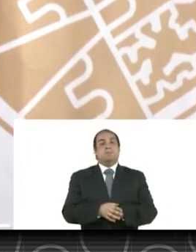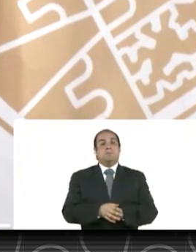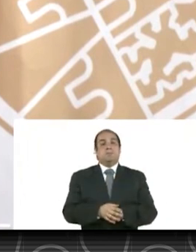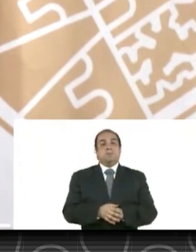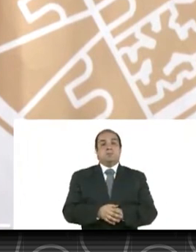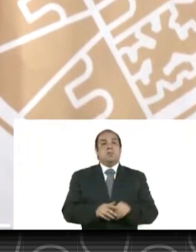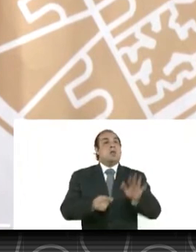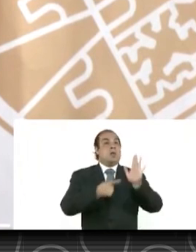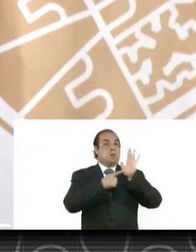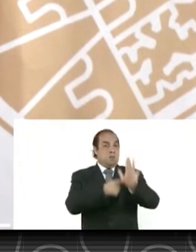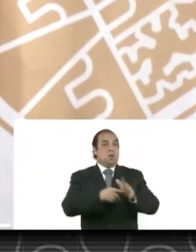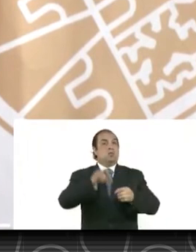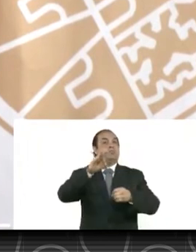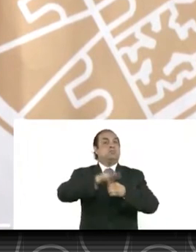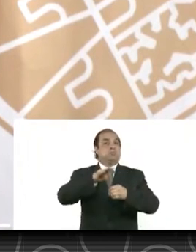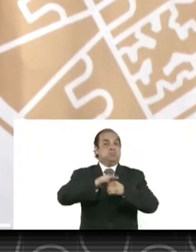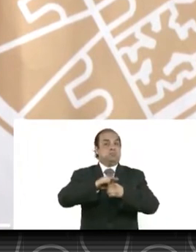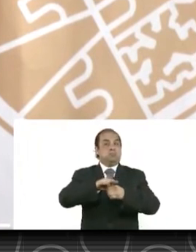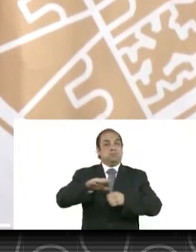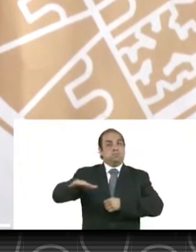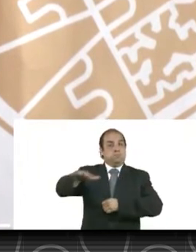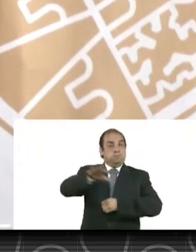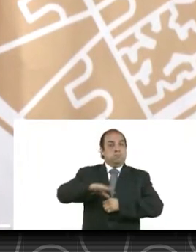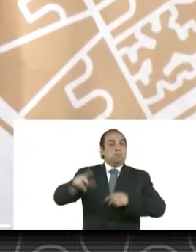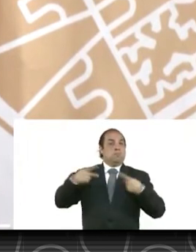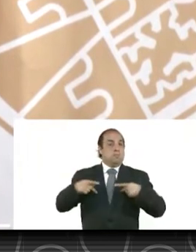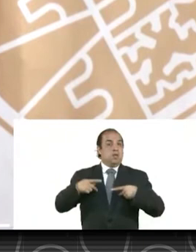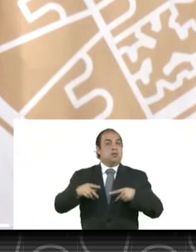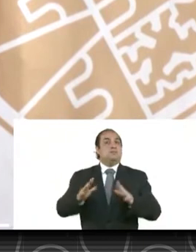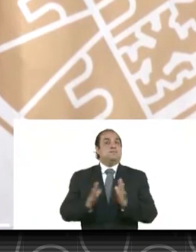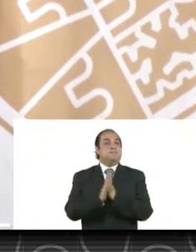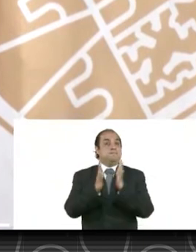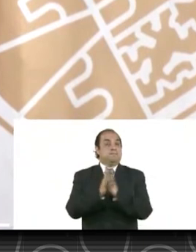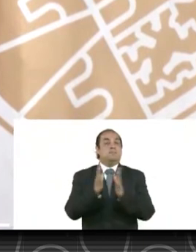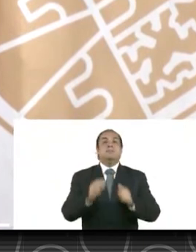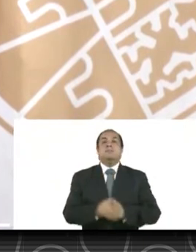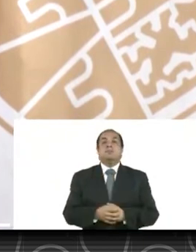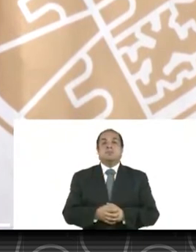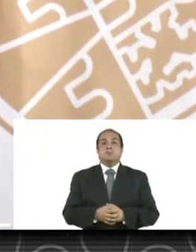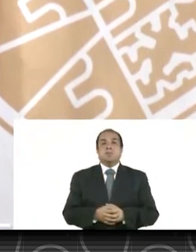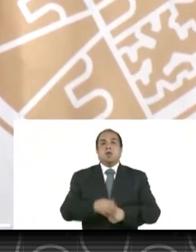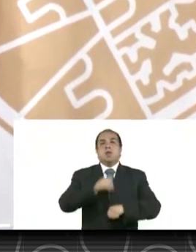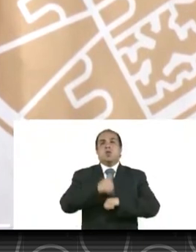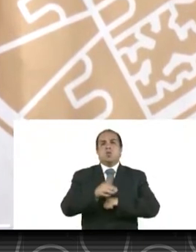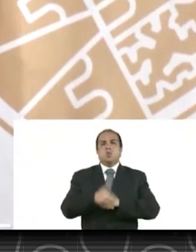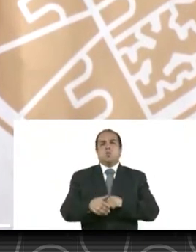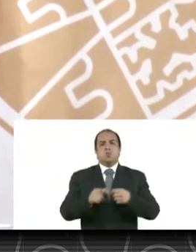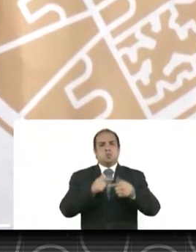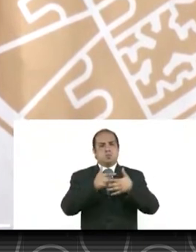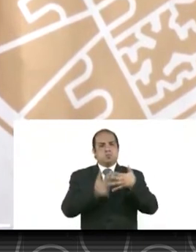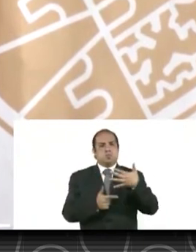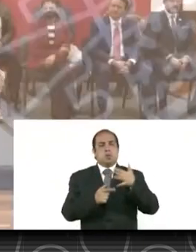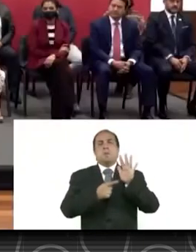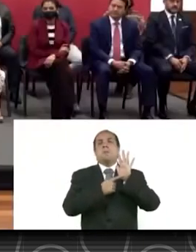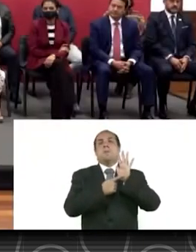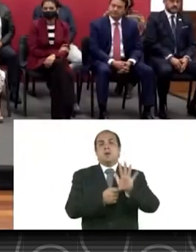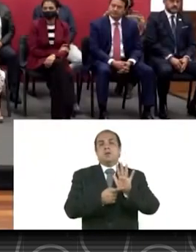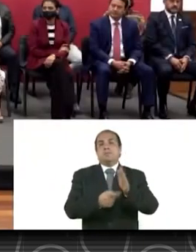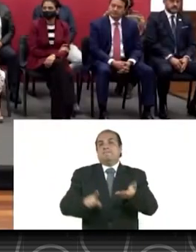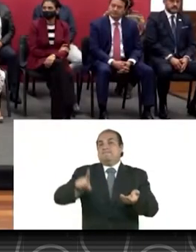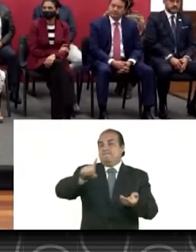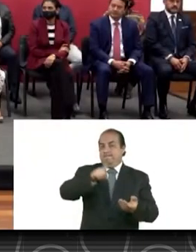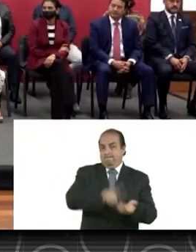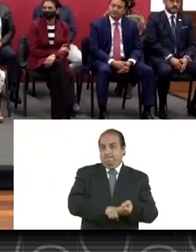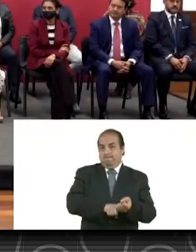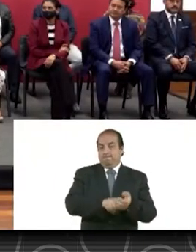la participación de la ciudadanía. Y los números que mostré, en particular, pues, esta